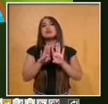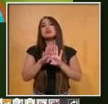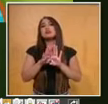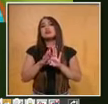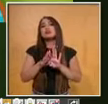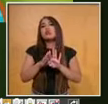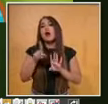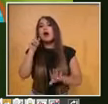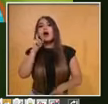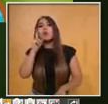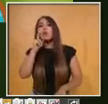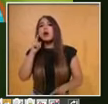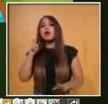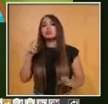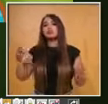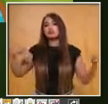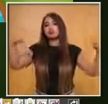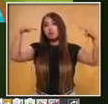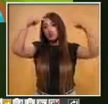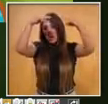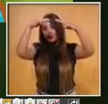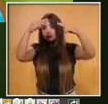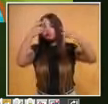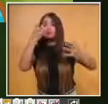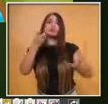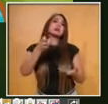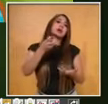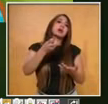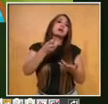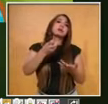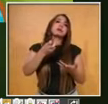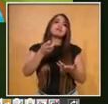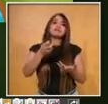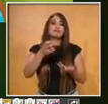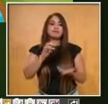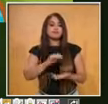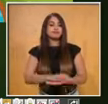unas montañas, entre un paisaje.